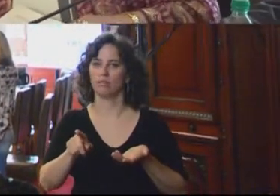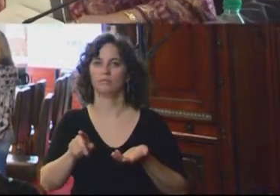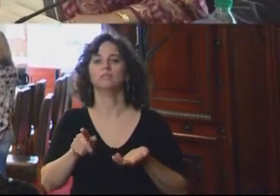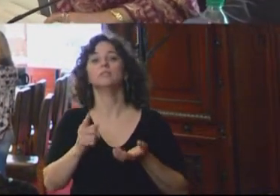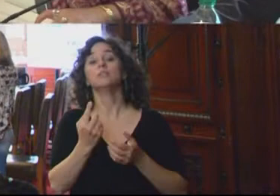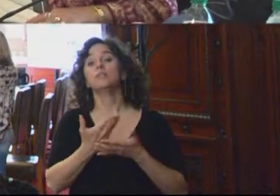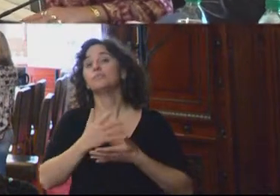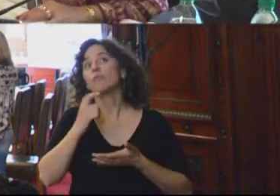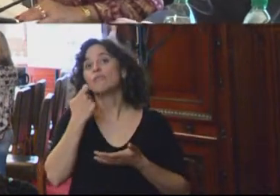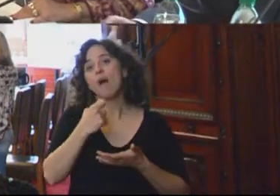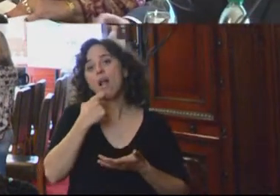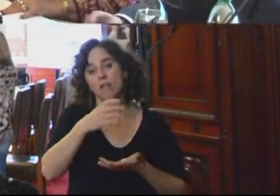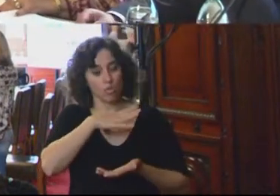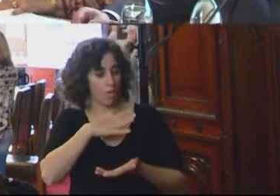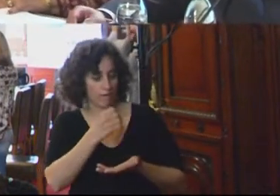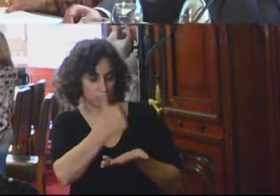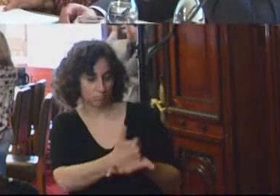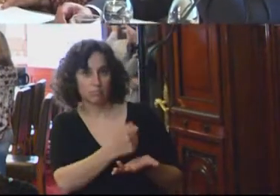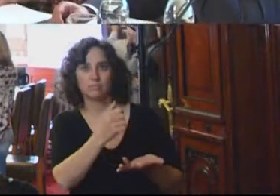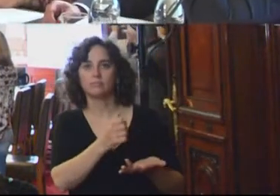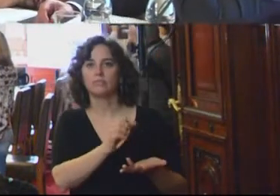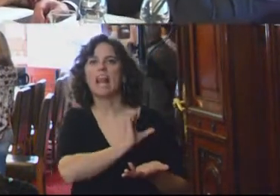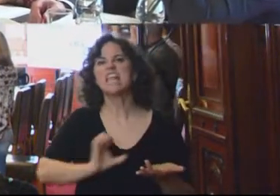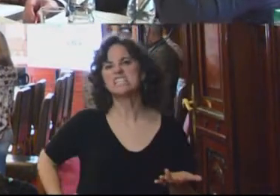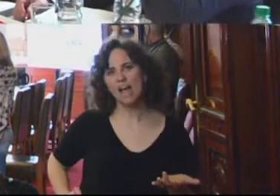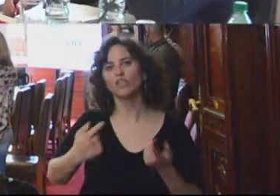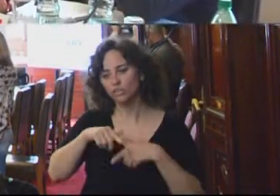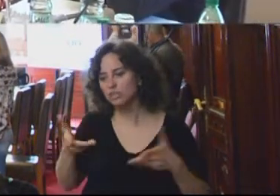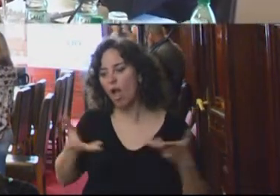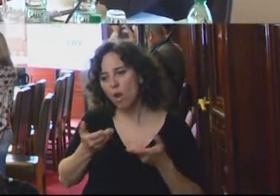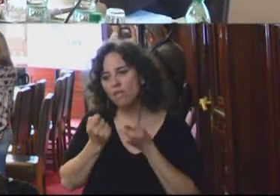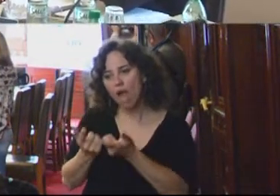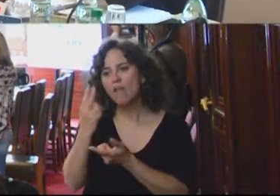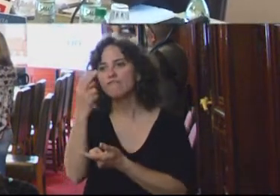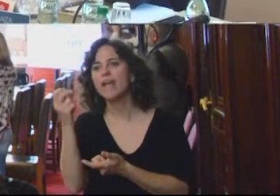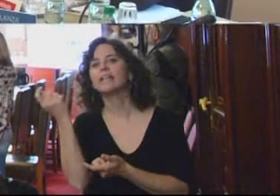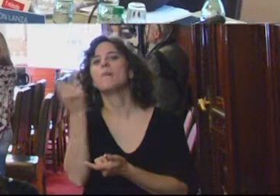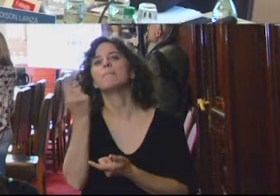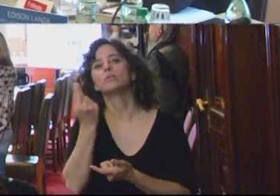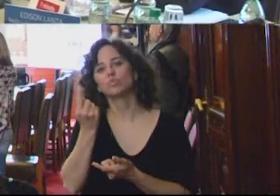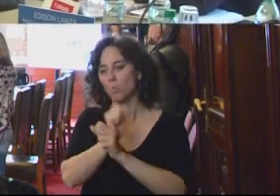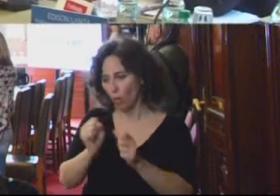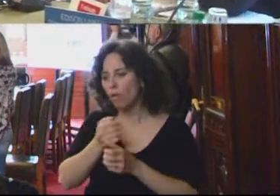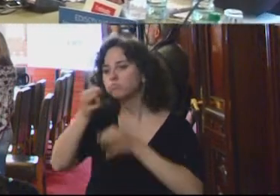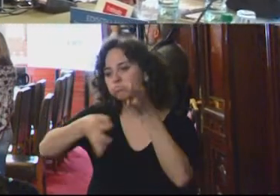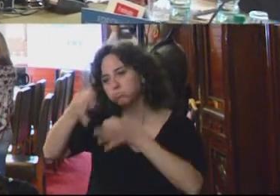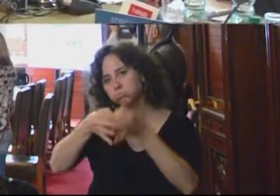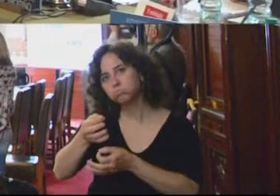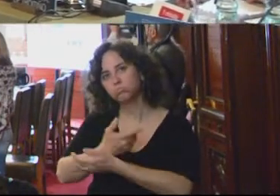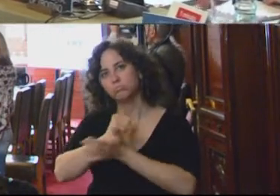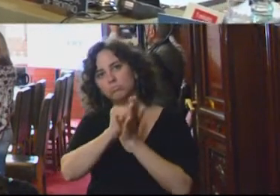Como no está presente el Estado, vamos a concederles 20 minutos para su presentación.